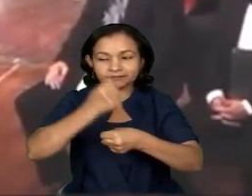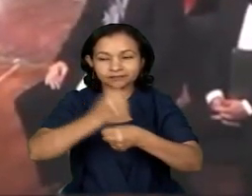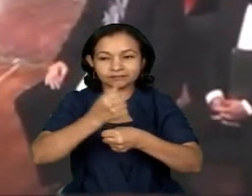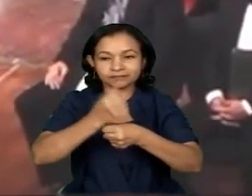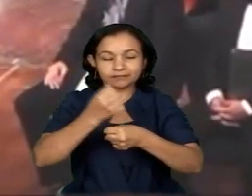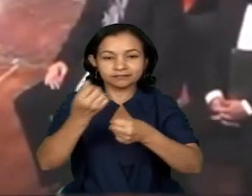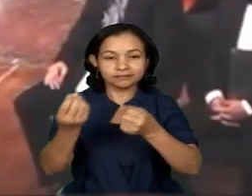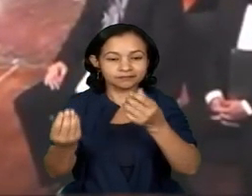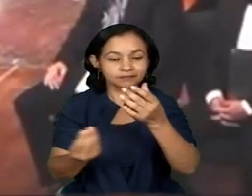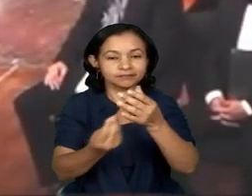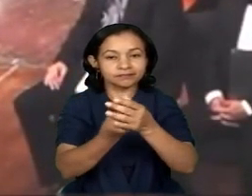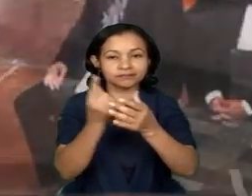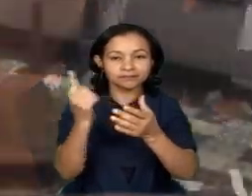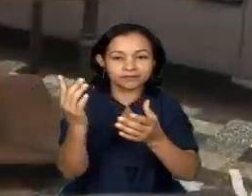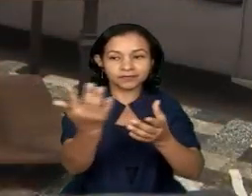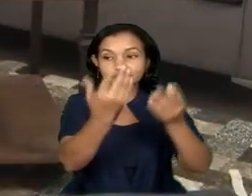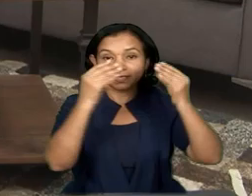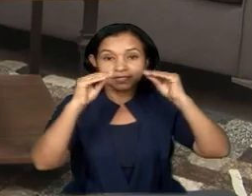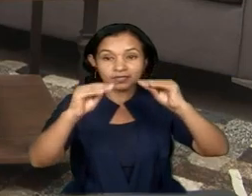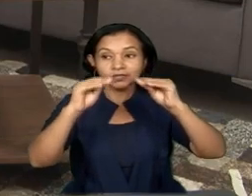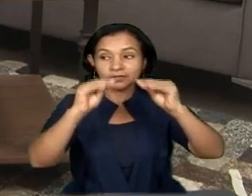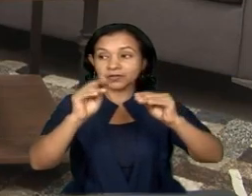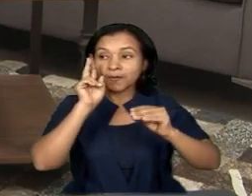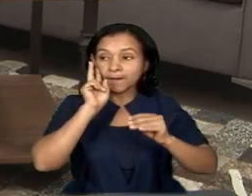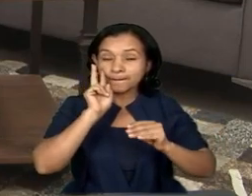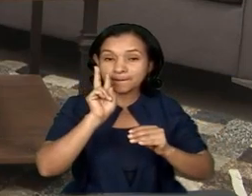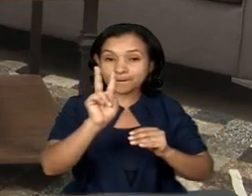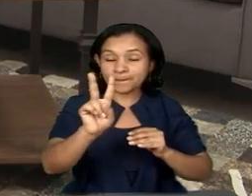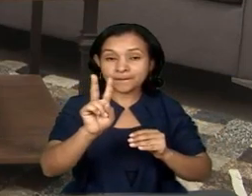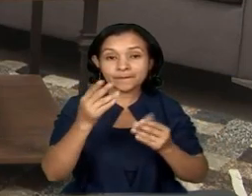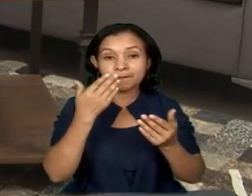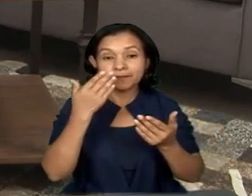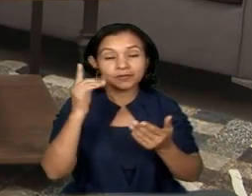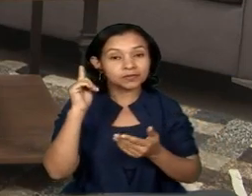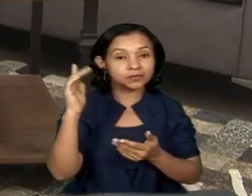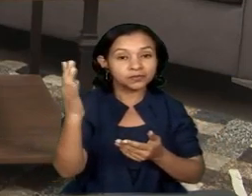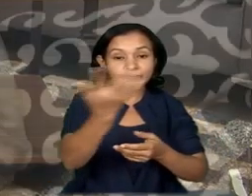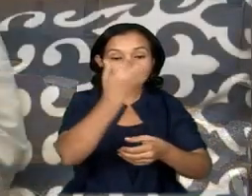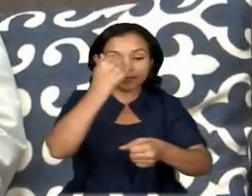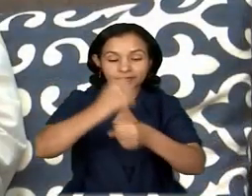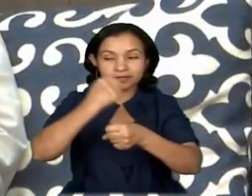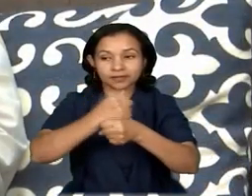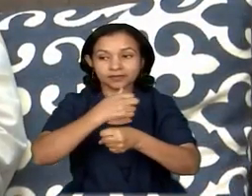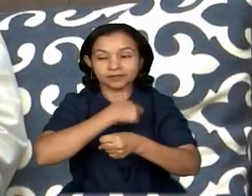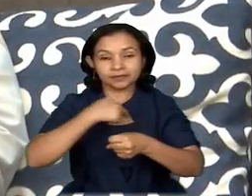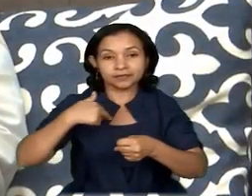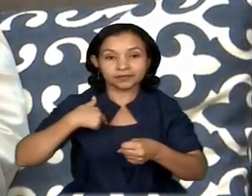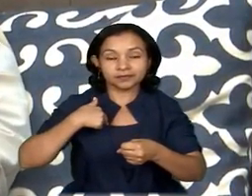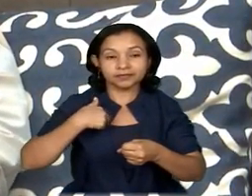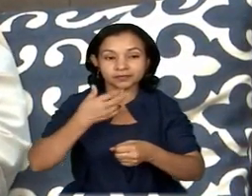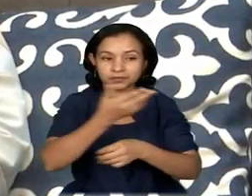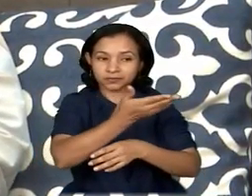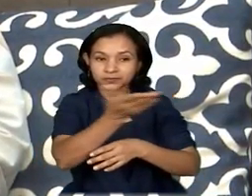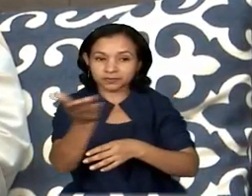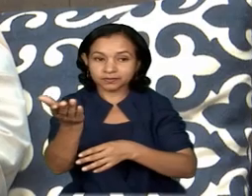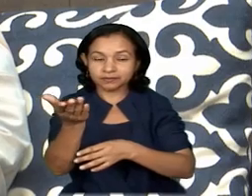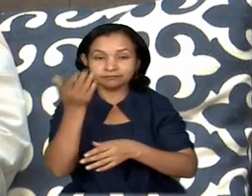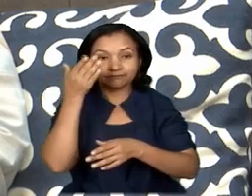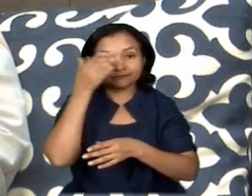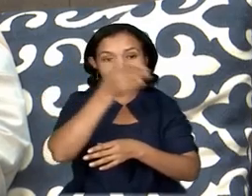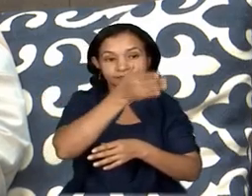todo el sector educativo, sin duda alguna, verán con cierta expectativa todo este trabajo que se realiza. Y también ustedes, a partir de las